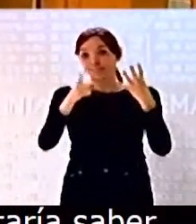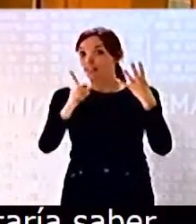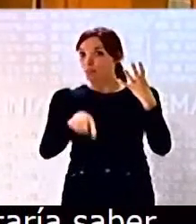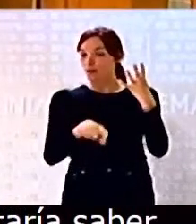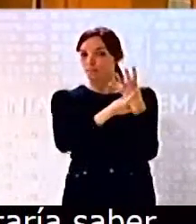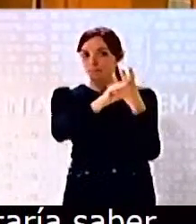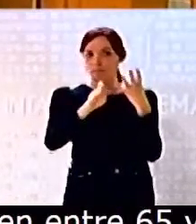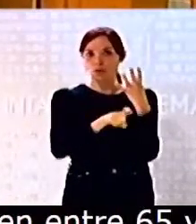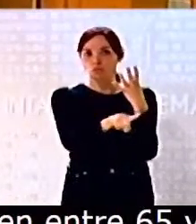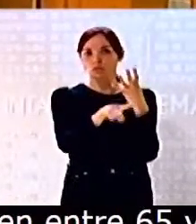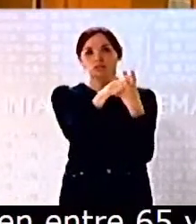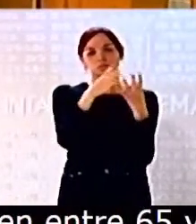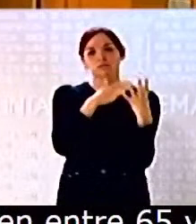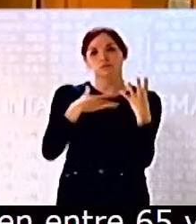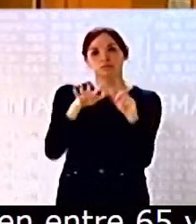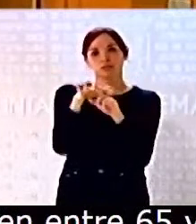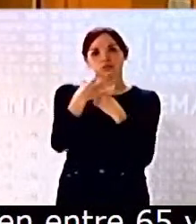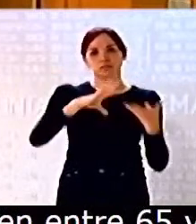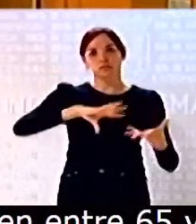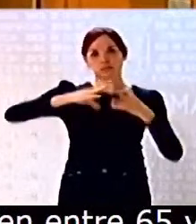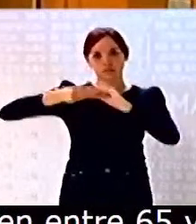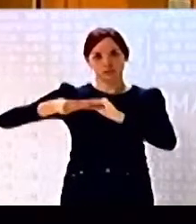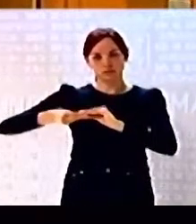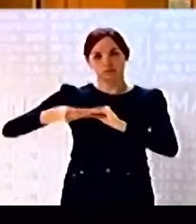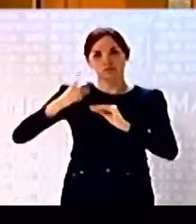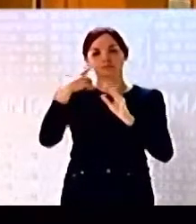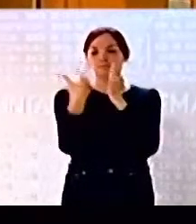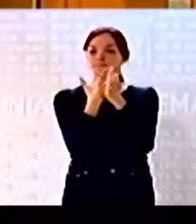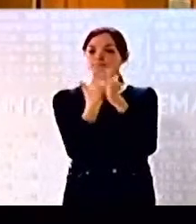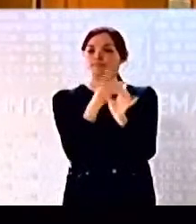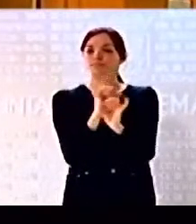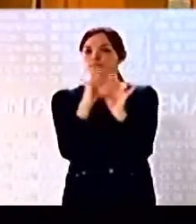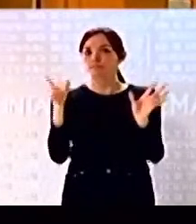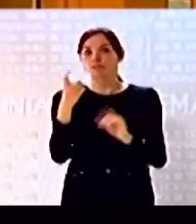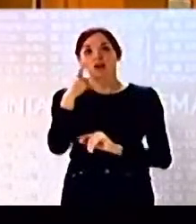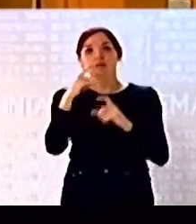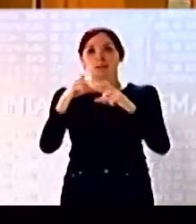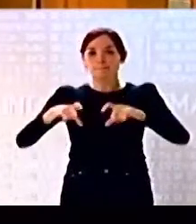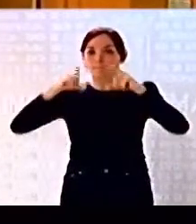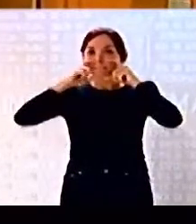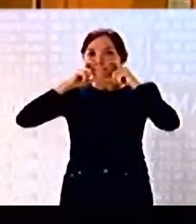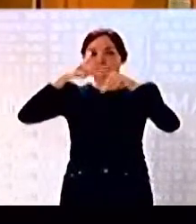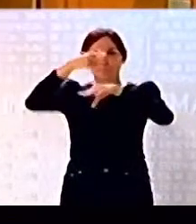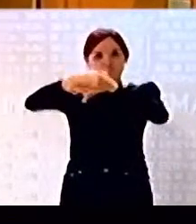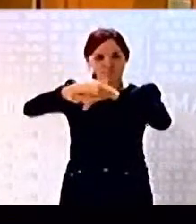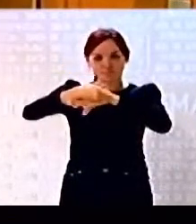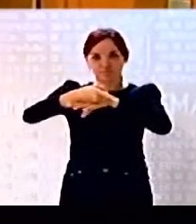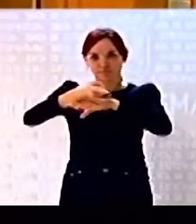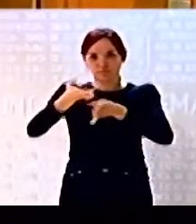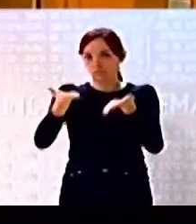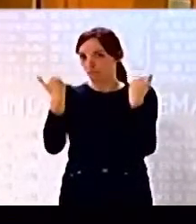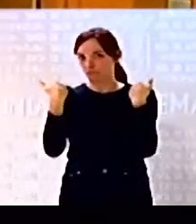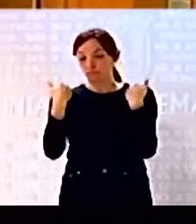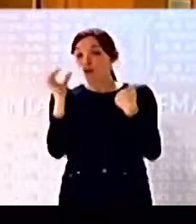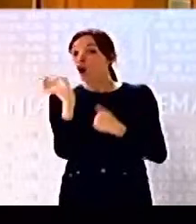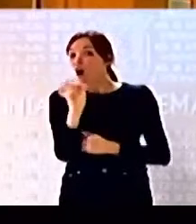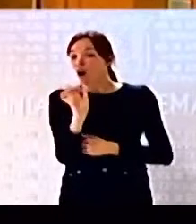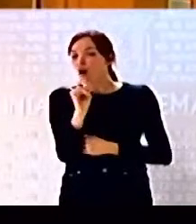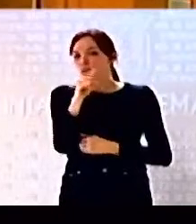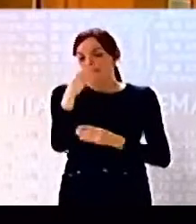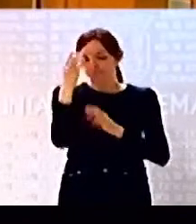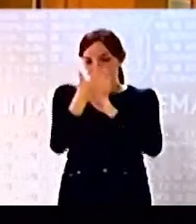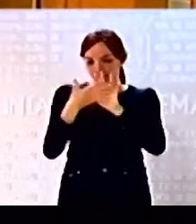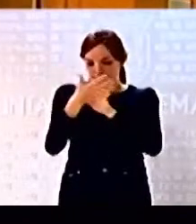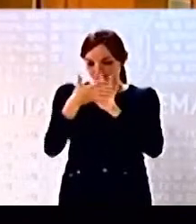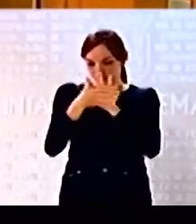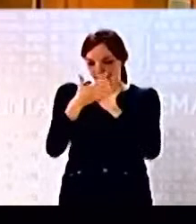de contextualizar, si podría aclarar cuándo es obligatorio el uso de la mascarilla y cuándo no, o si será eso precisamente lo que se decida